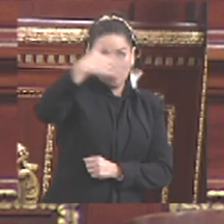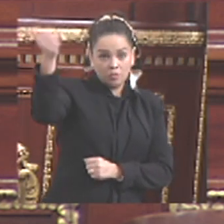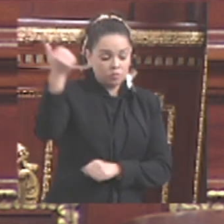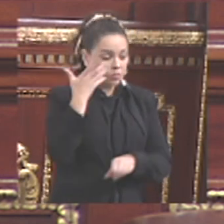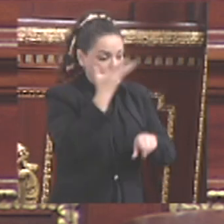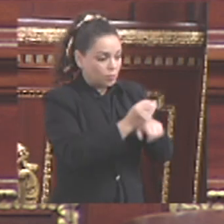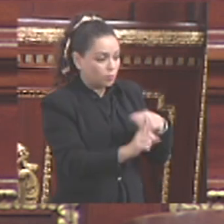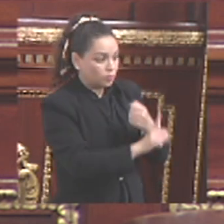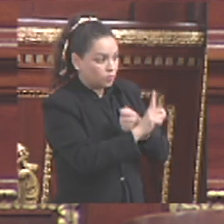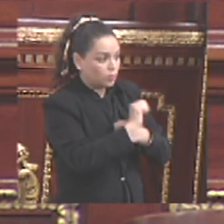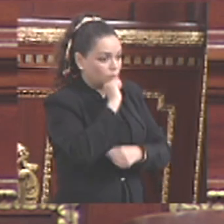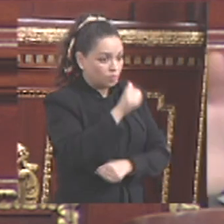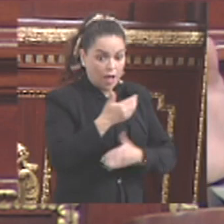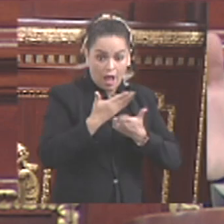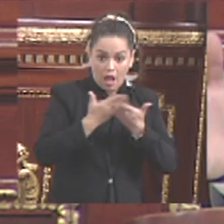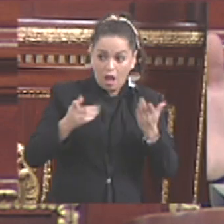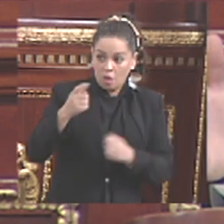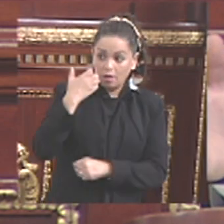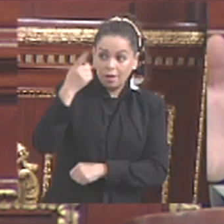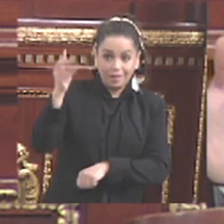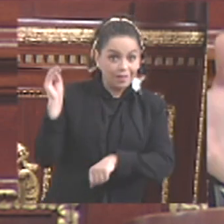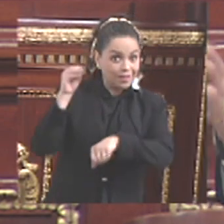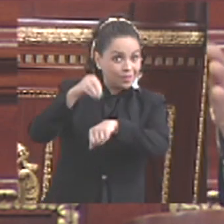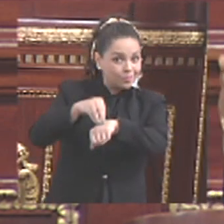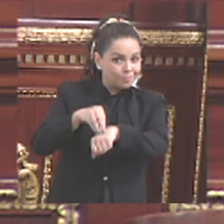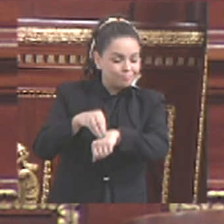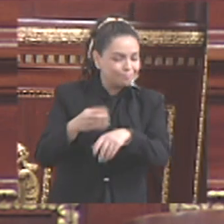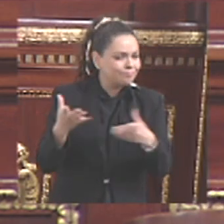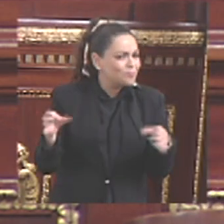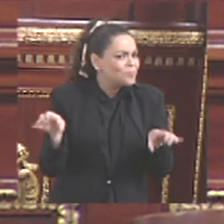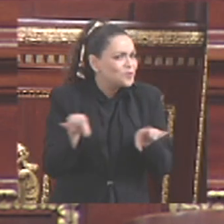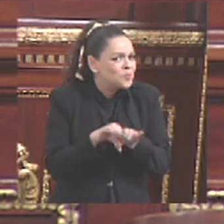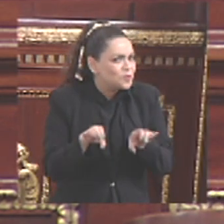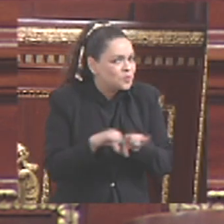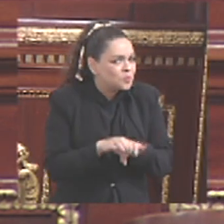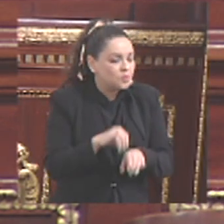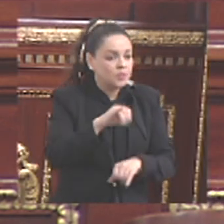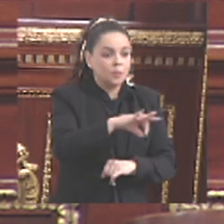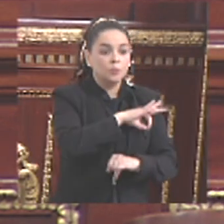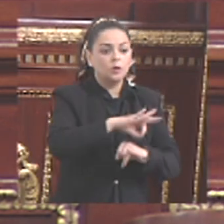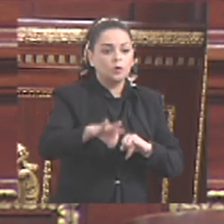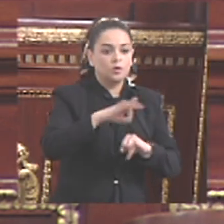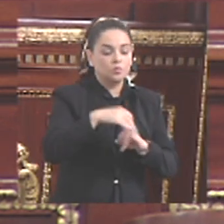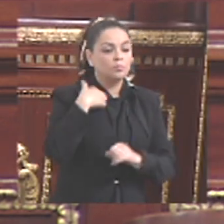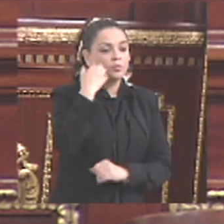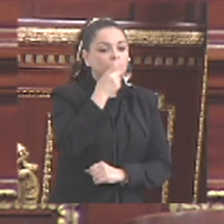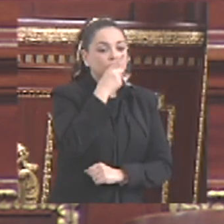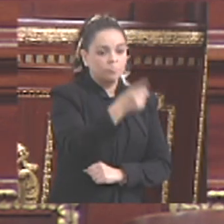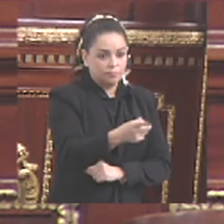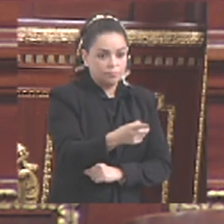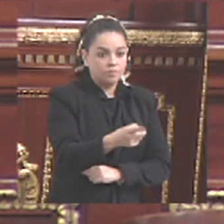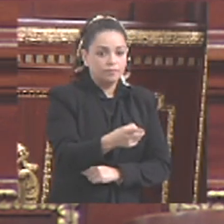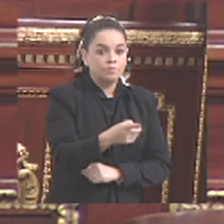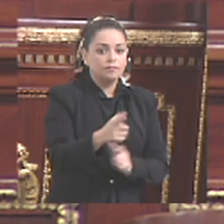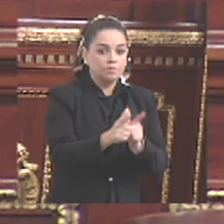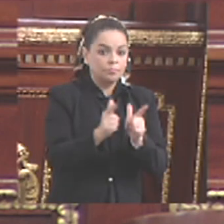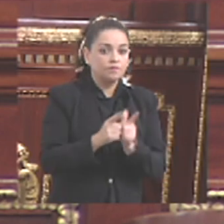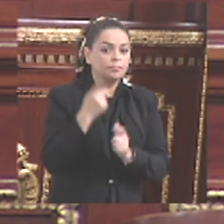problema? Finalmente, quiero dejar en claro que Movimiento Ciudadano